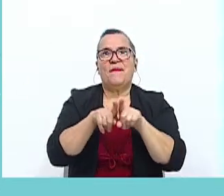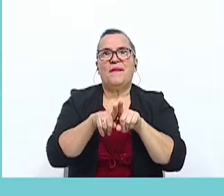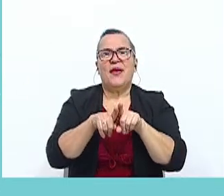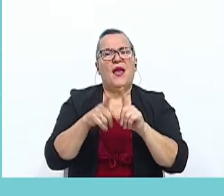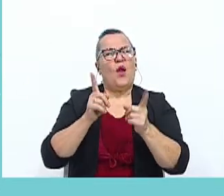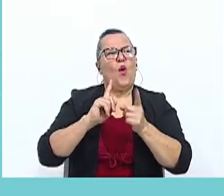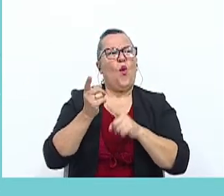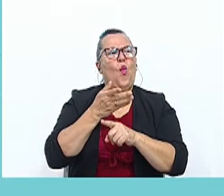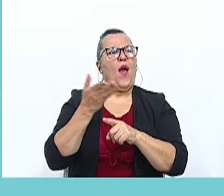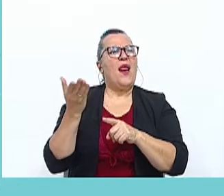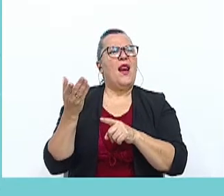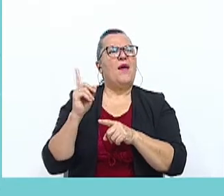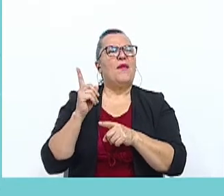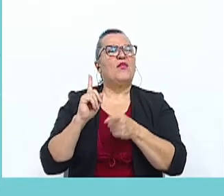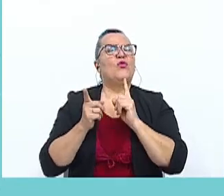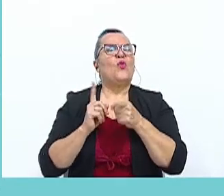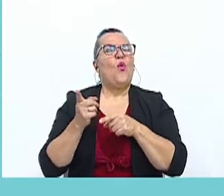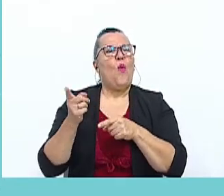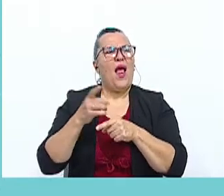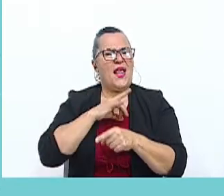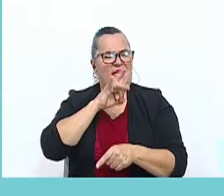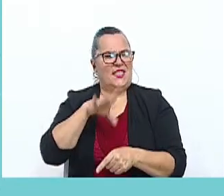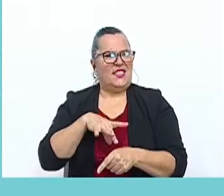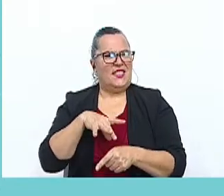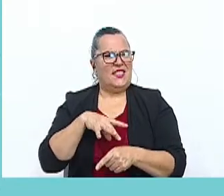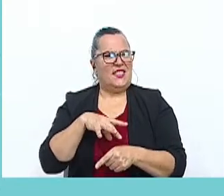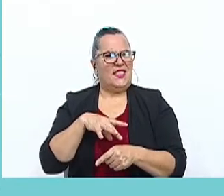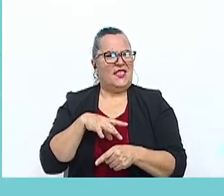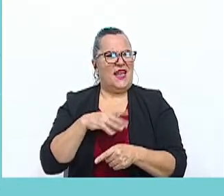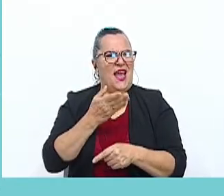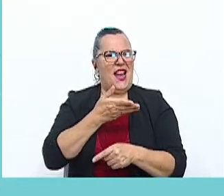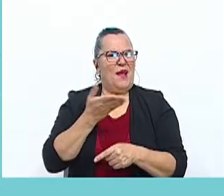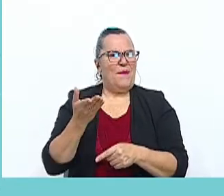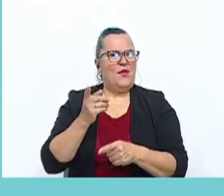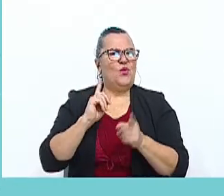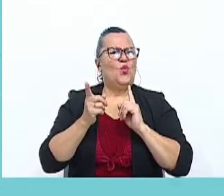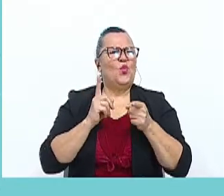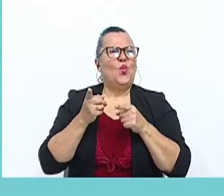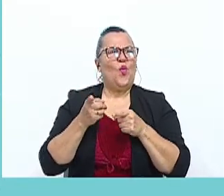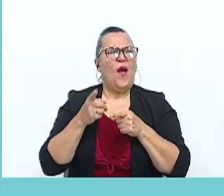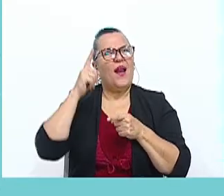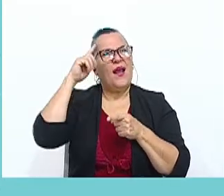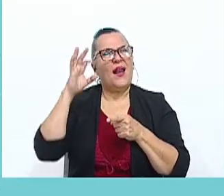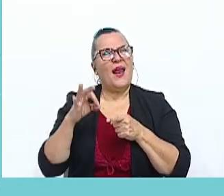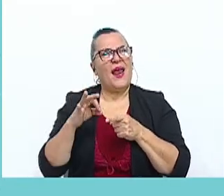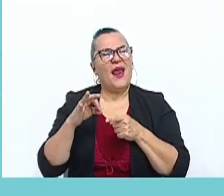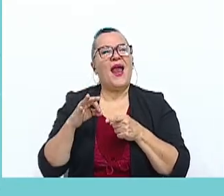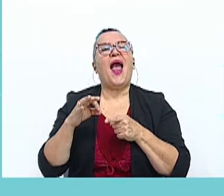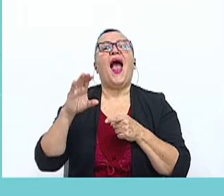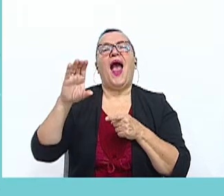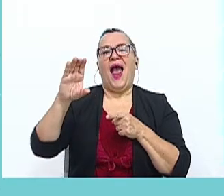elemento metálico creen ustedes que se encuentra en mayor cantidad en Chile? Claro, de